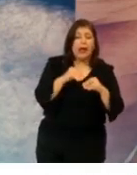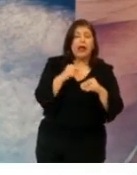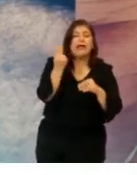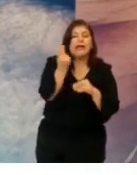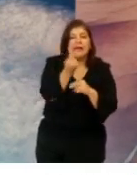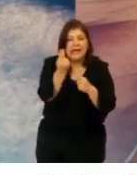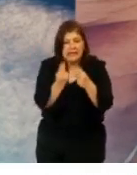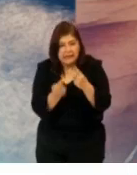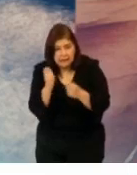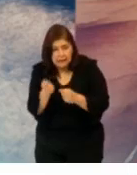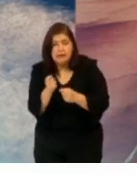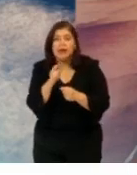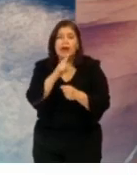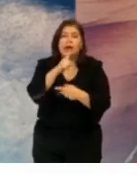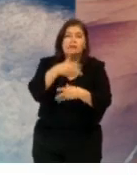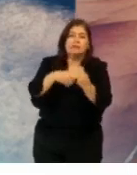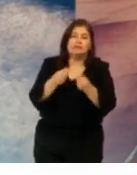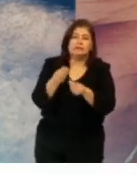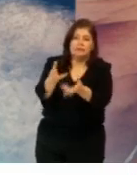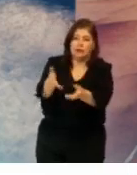¿Sí? A ver,